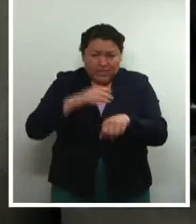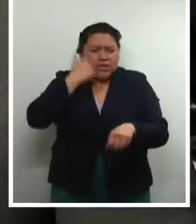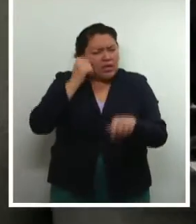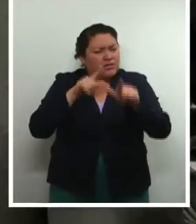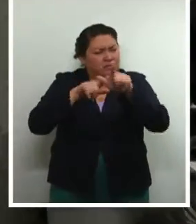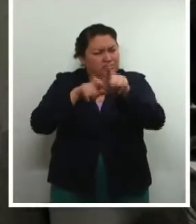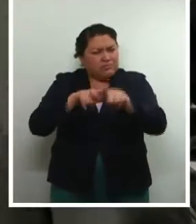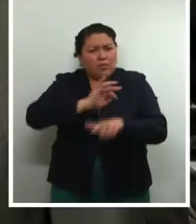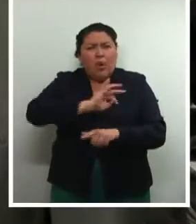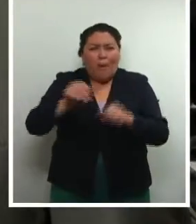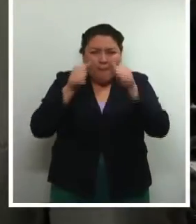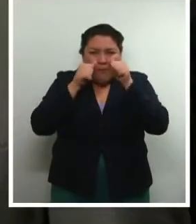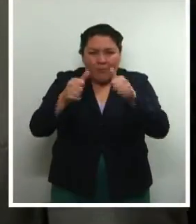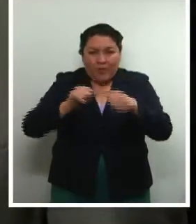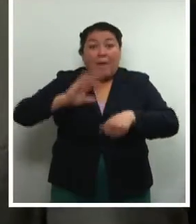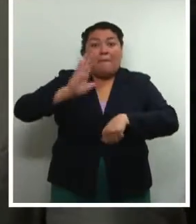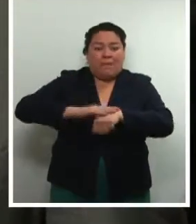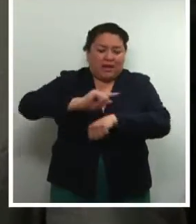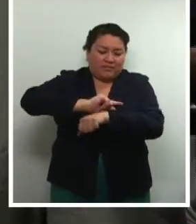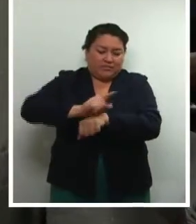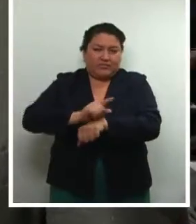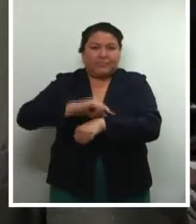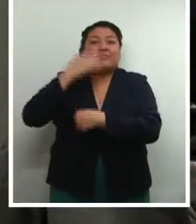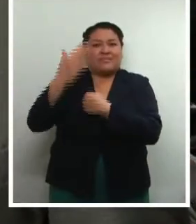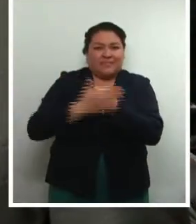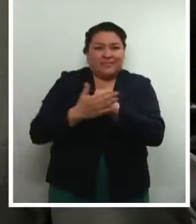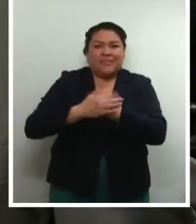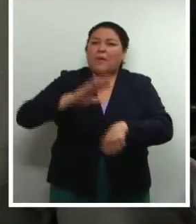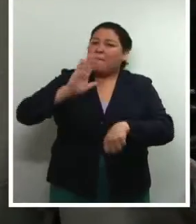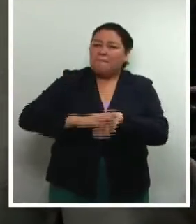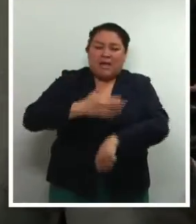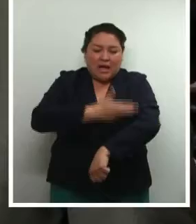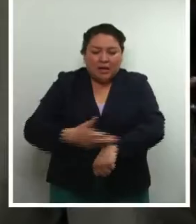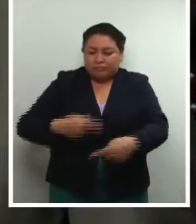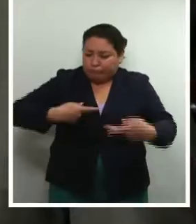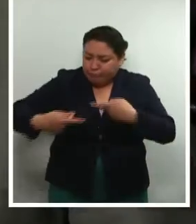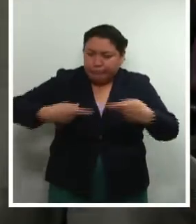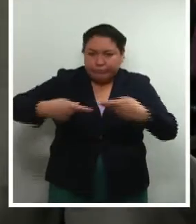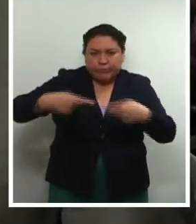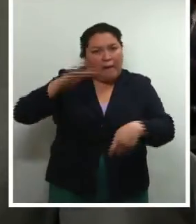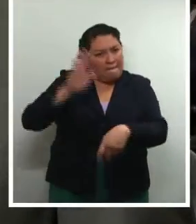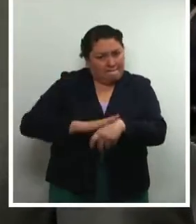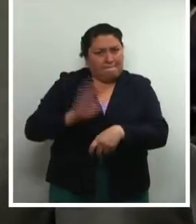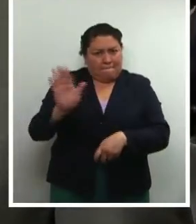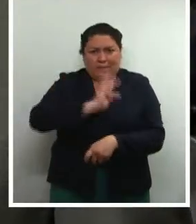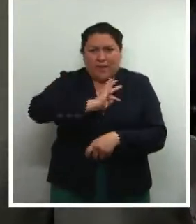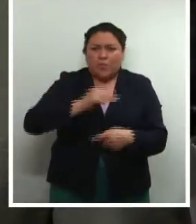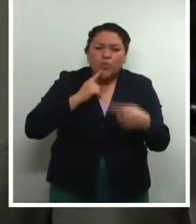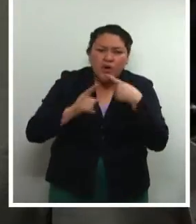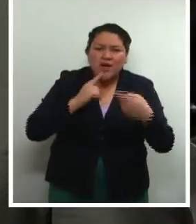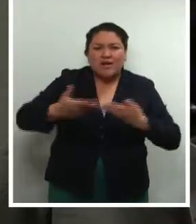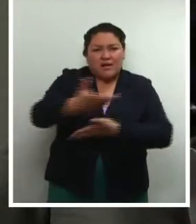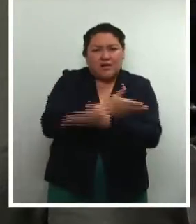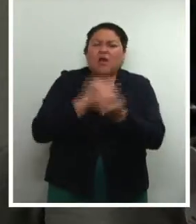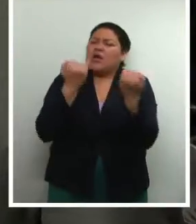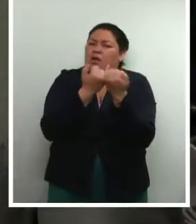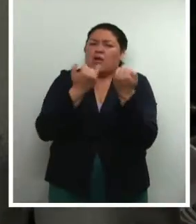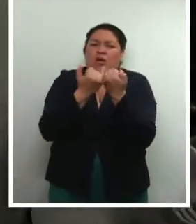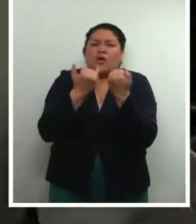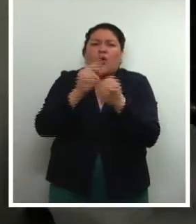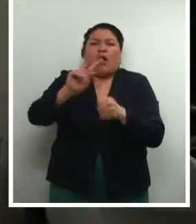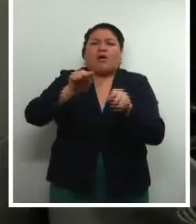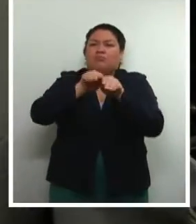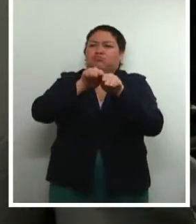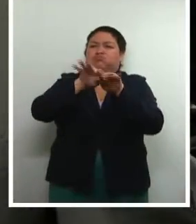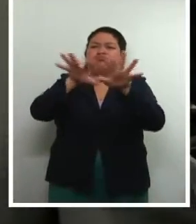En unos minutos más estaremos dando inicio a las actividades y al trabajo y por supuesto lo estaremos transmitiendo a través